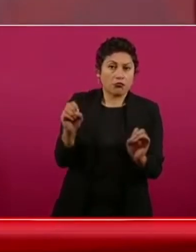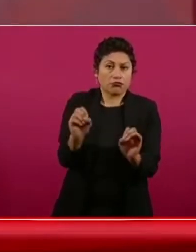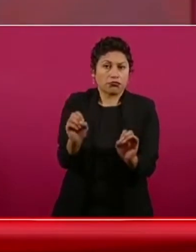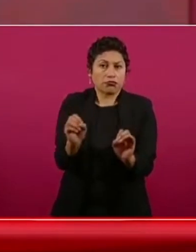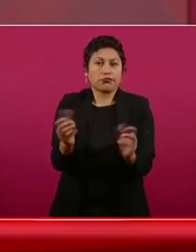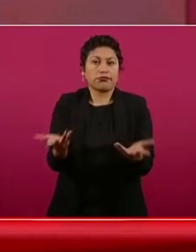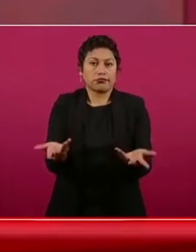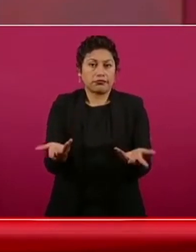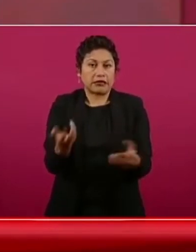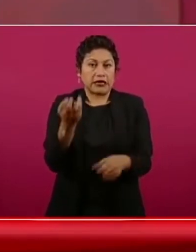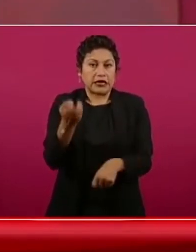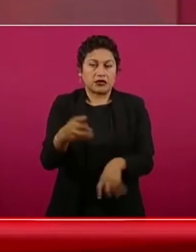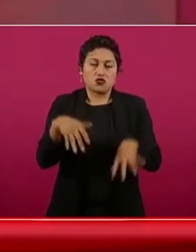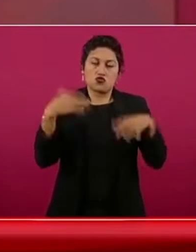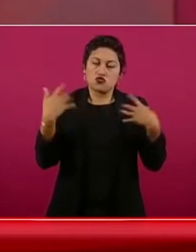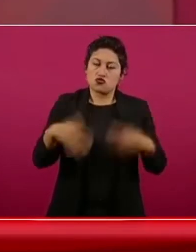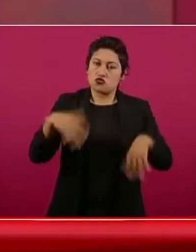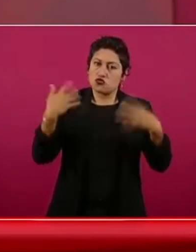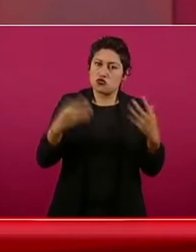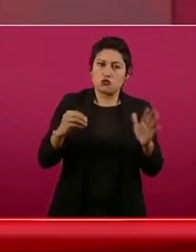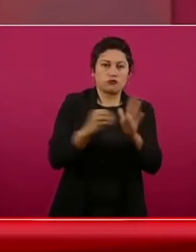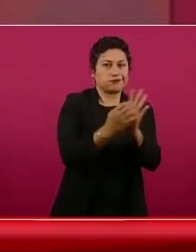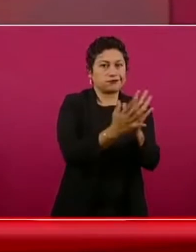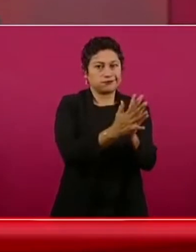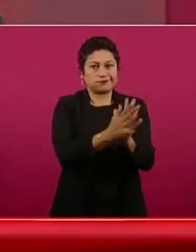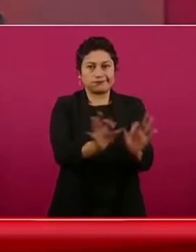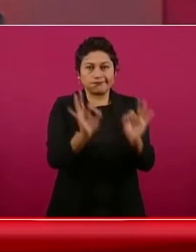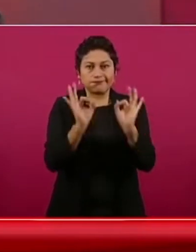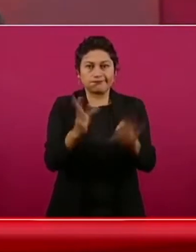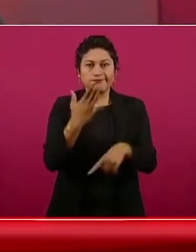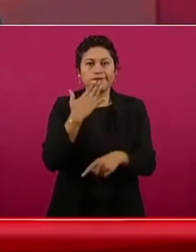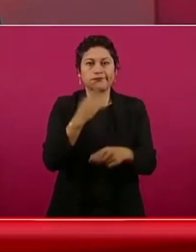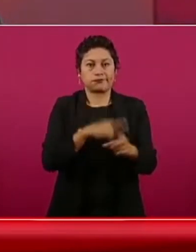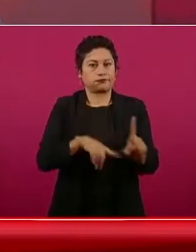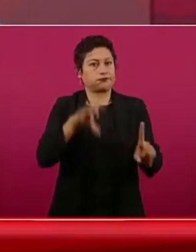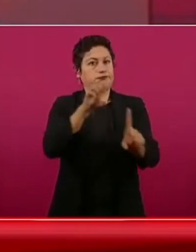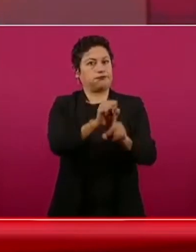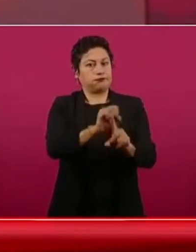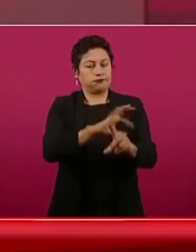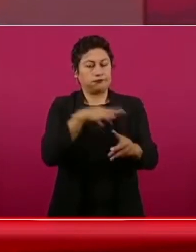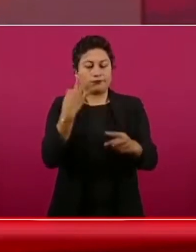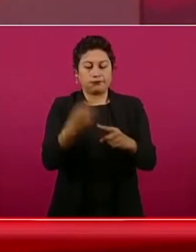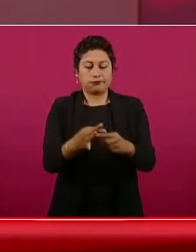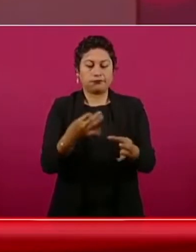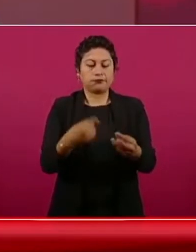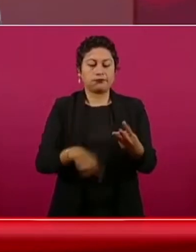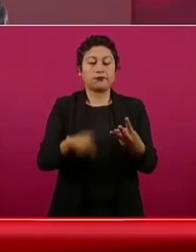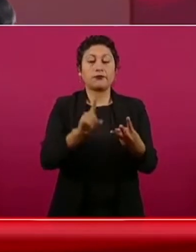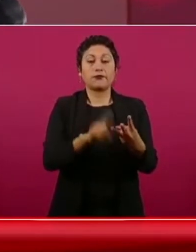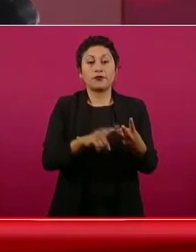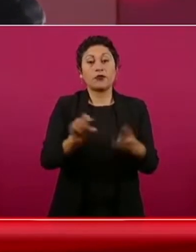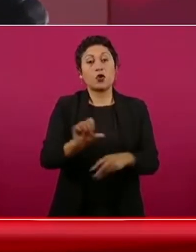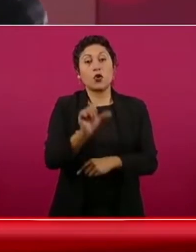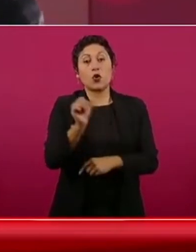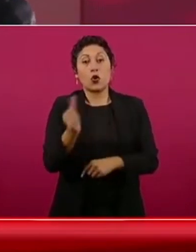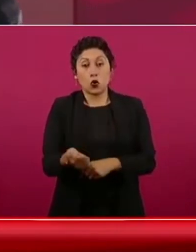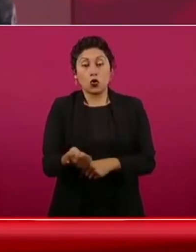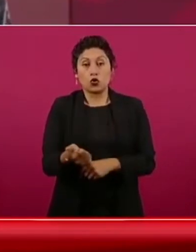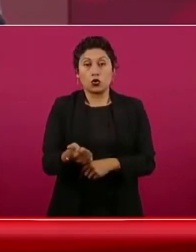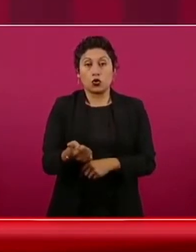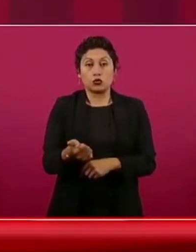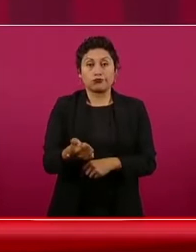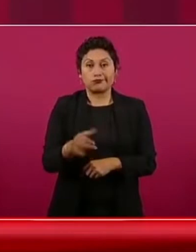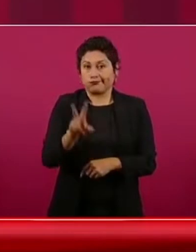Esa fue una reforma importante. Se logró también algo que nos ha ayudado